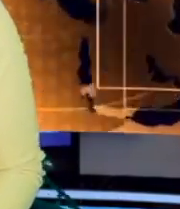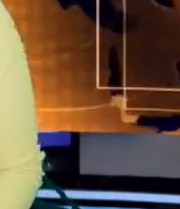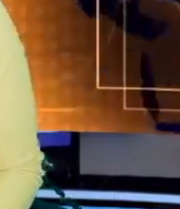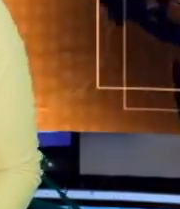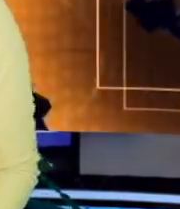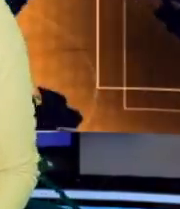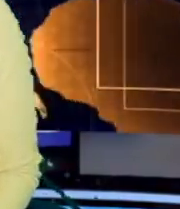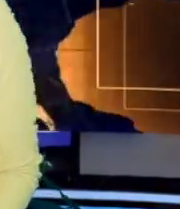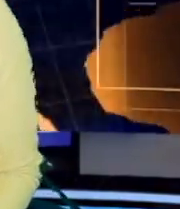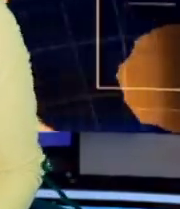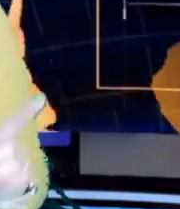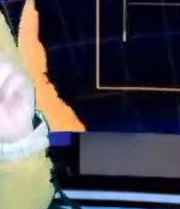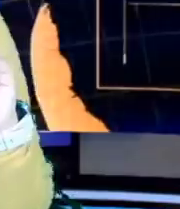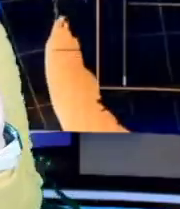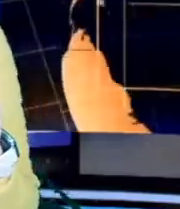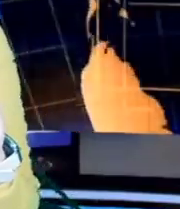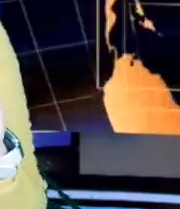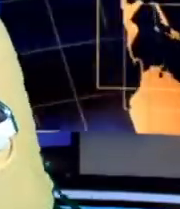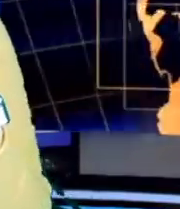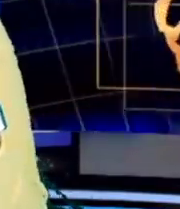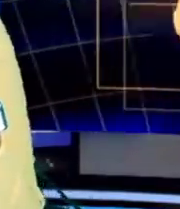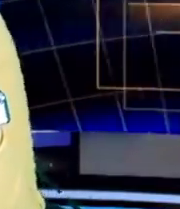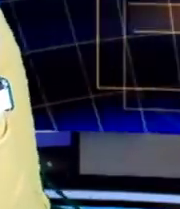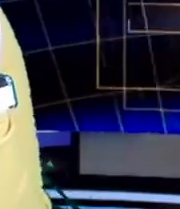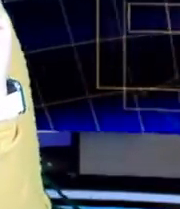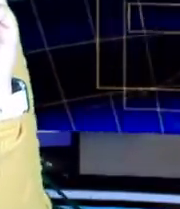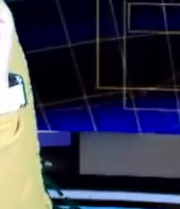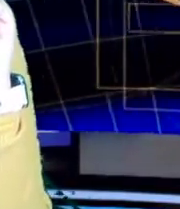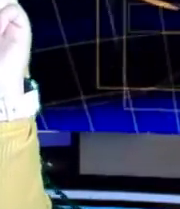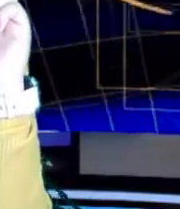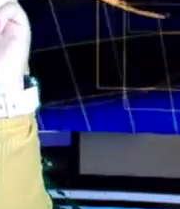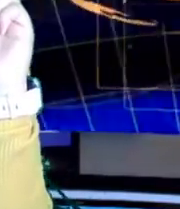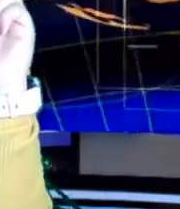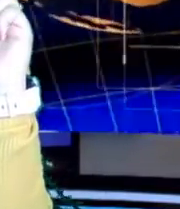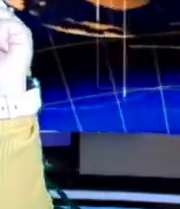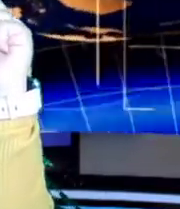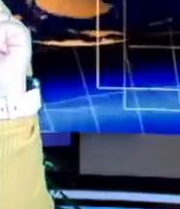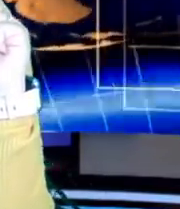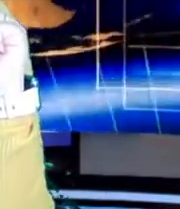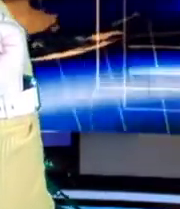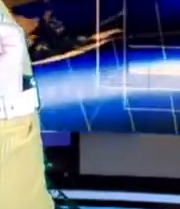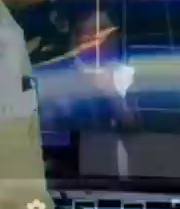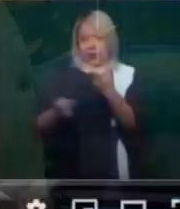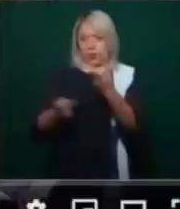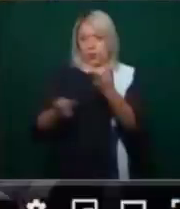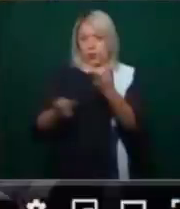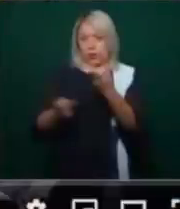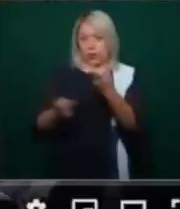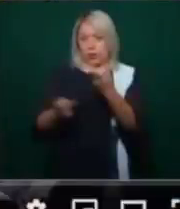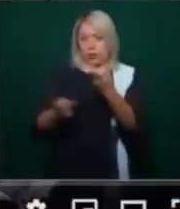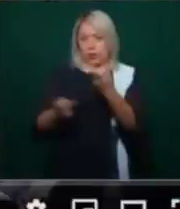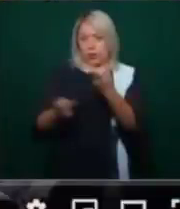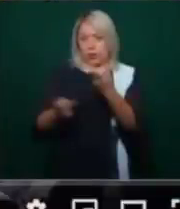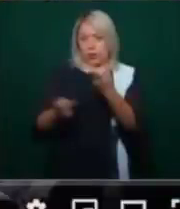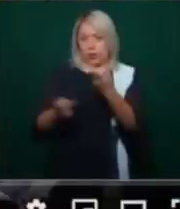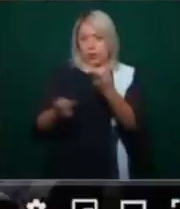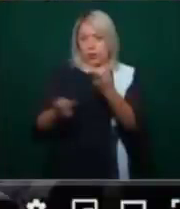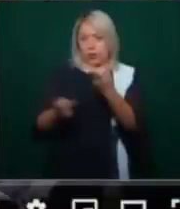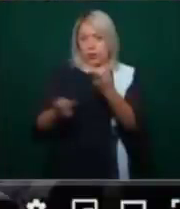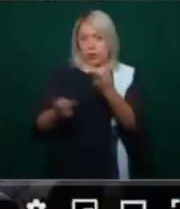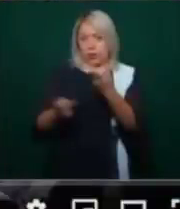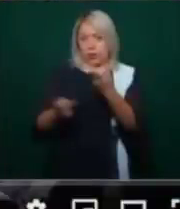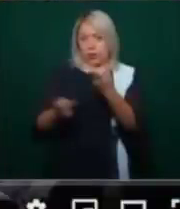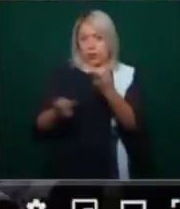porque no se va a tolerar, no se puede permitir que haya impunidad. Vamos escuchando con mucha atención esto